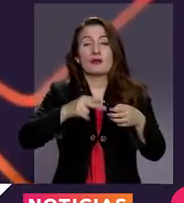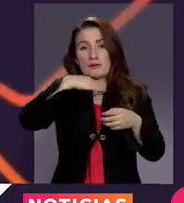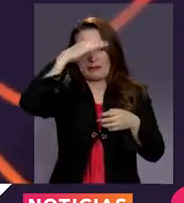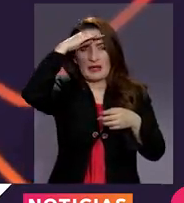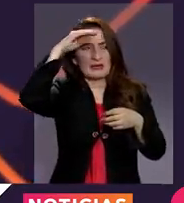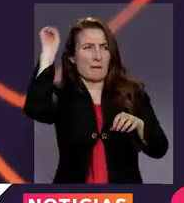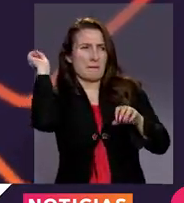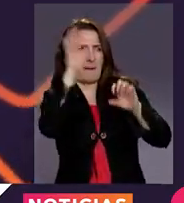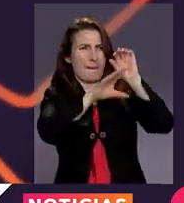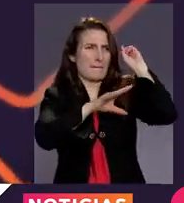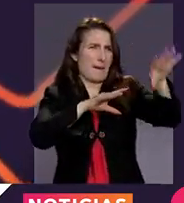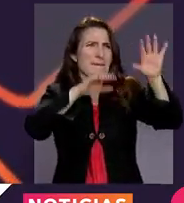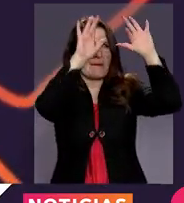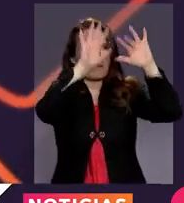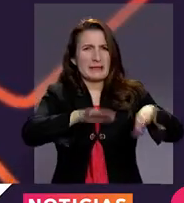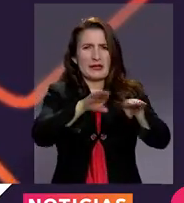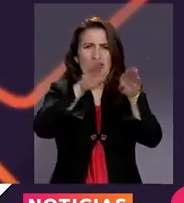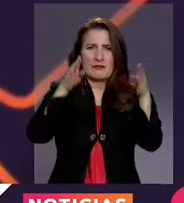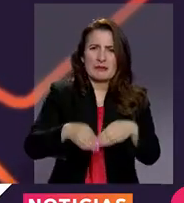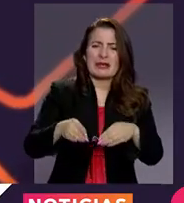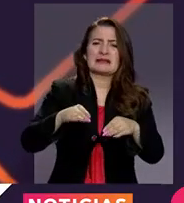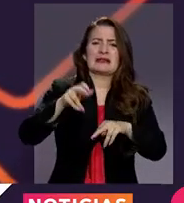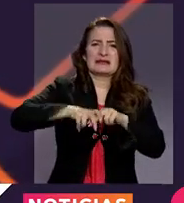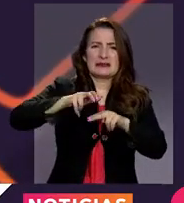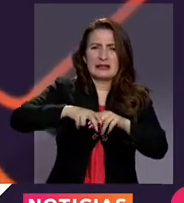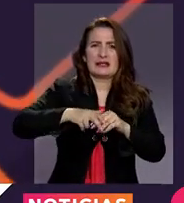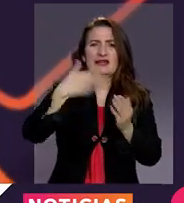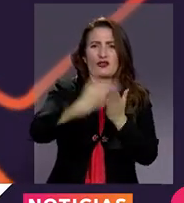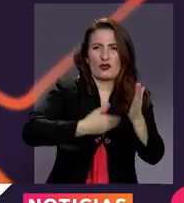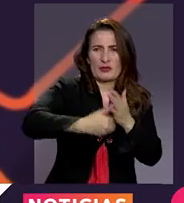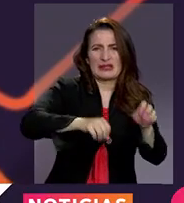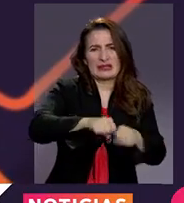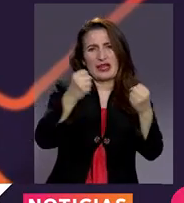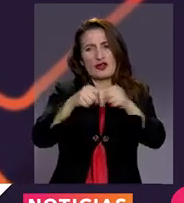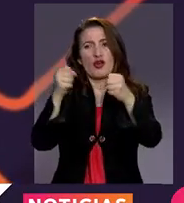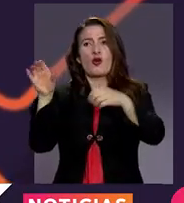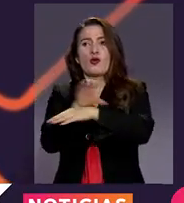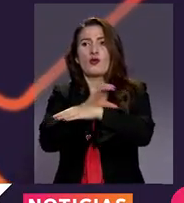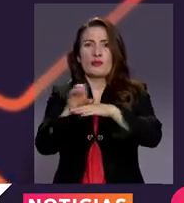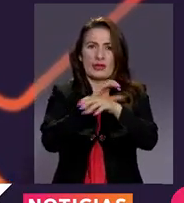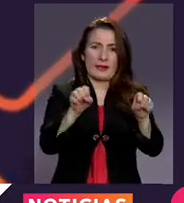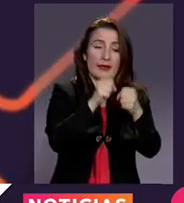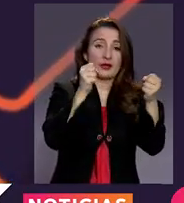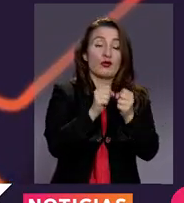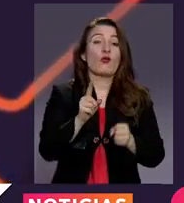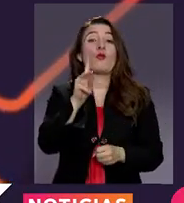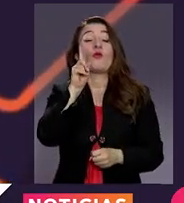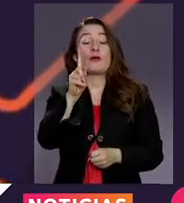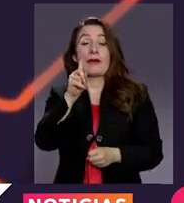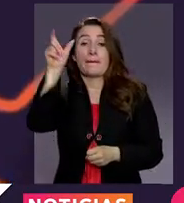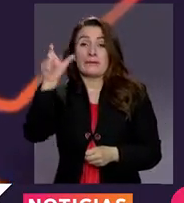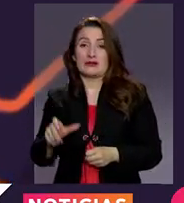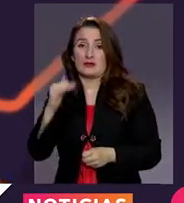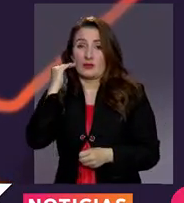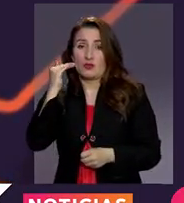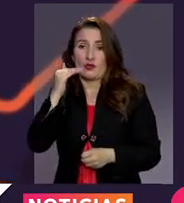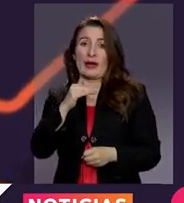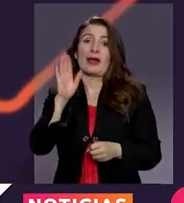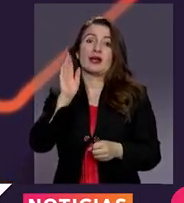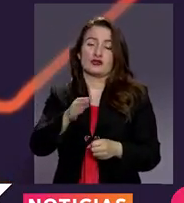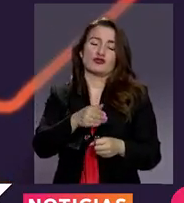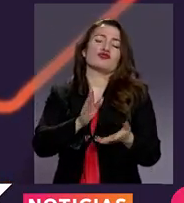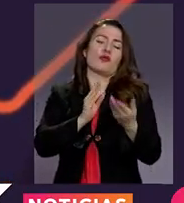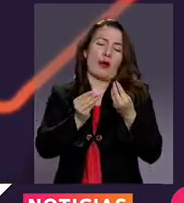y dañaron sillas mesas documentos y computadores una funcionaria de la personería resultó herida dos cámaras de